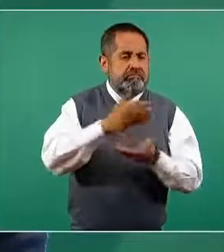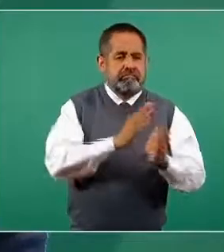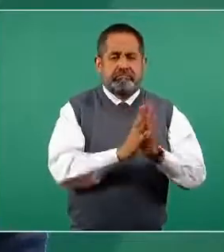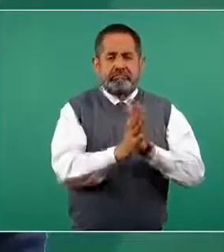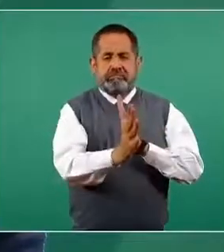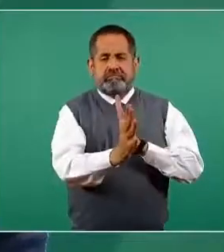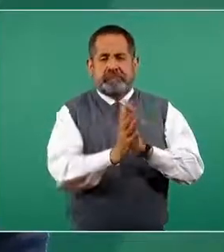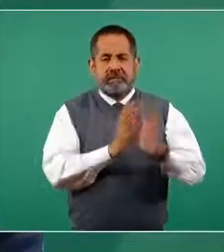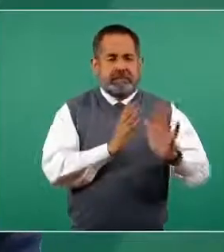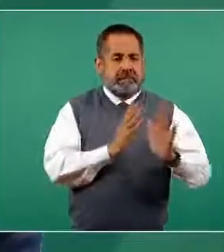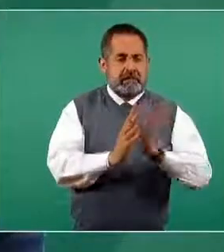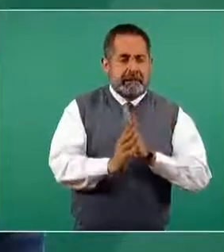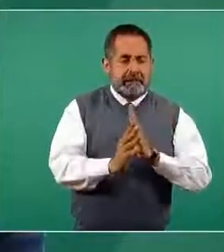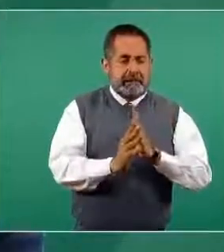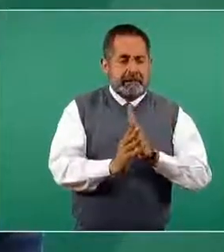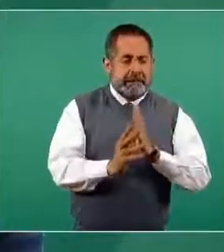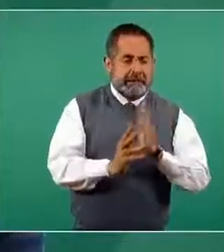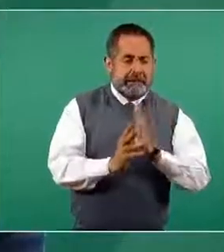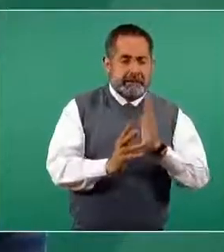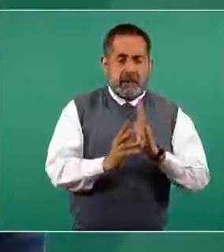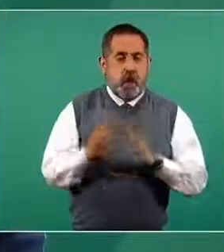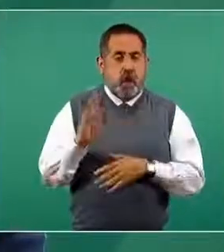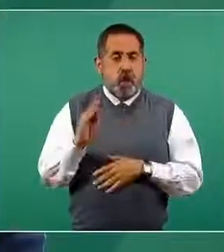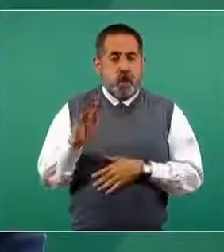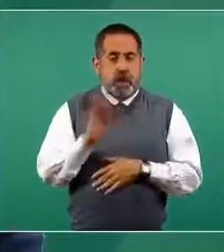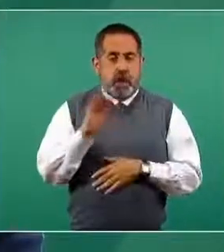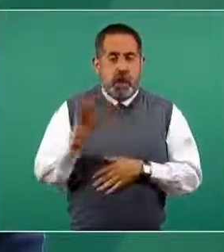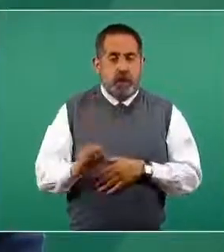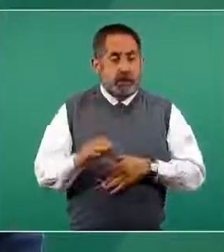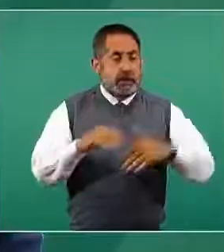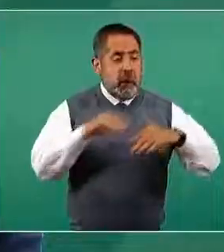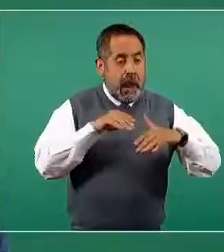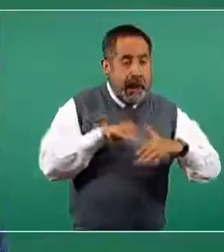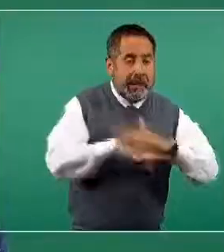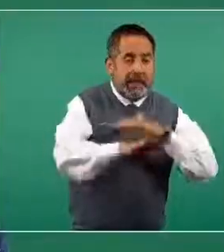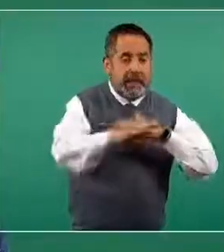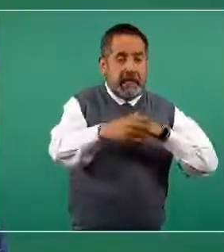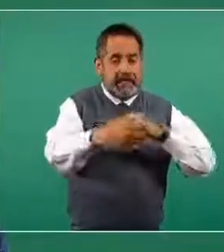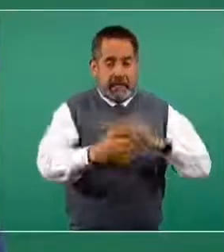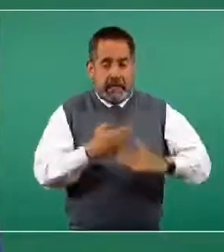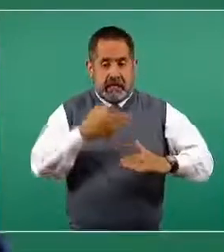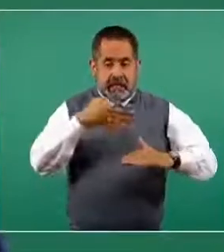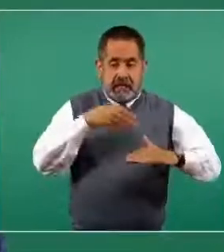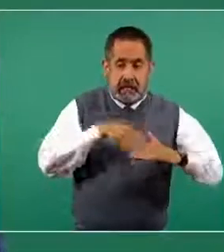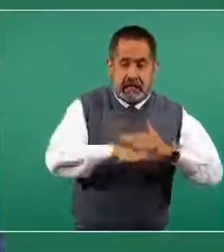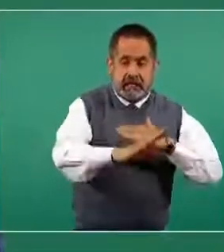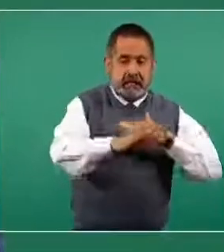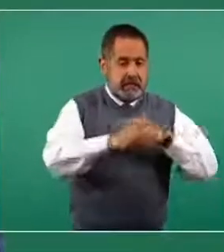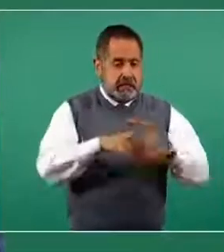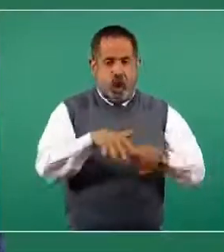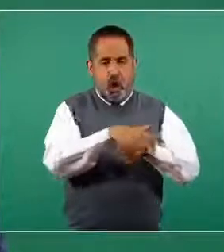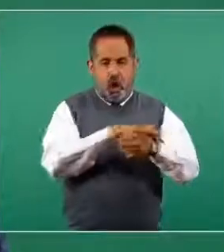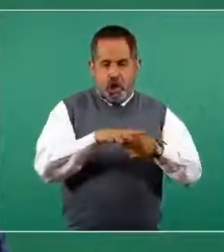y 90% de la circulación transfronteriza ocurre entre personas